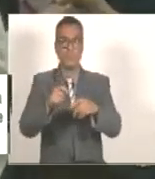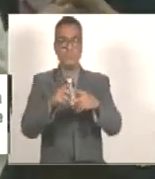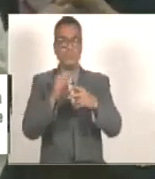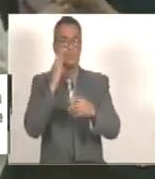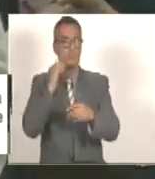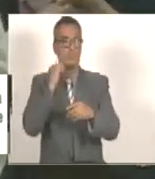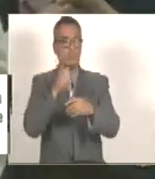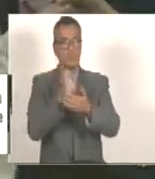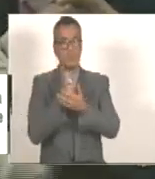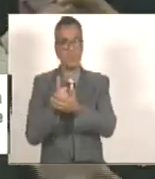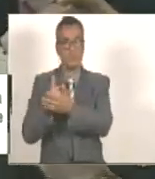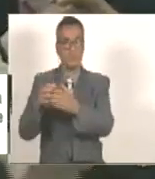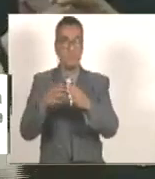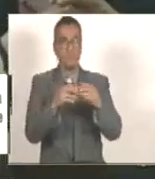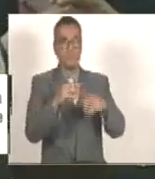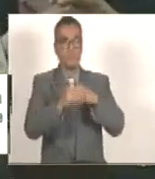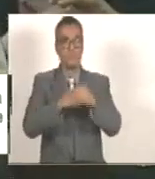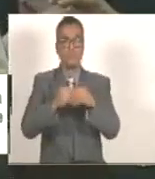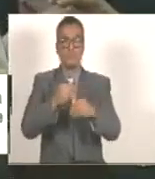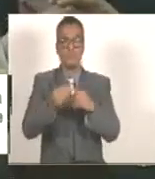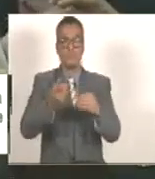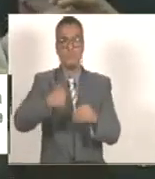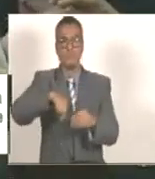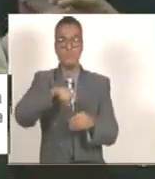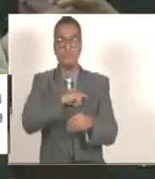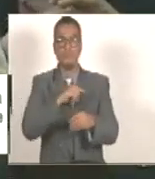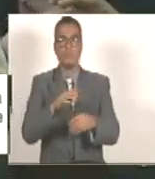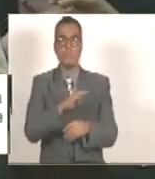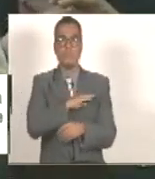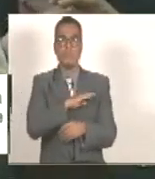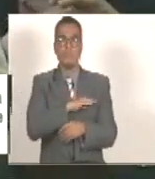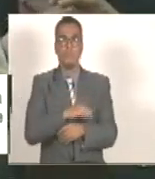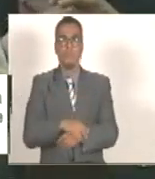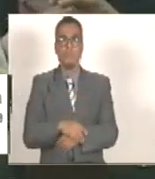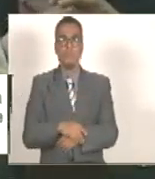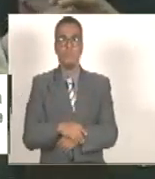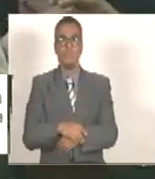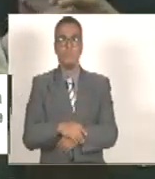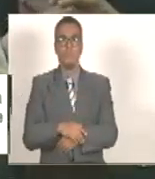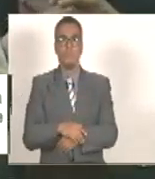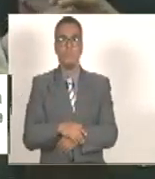experiencias y los aportes que a bien tengamos que hacer desde